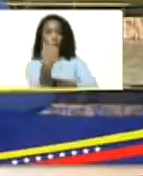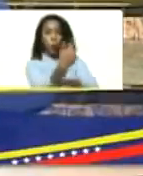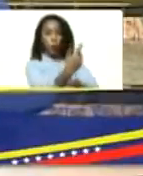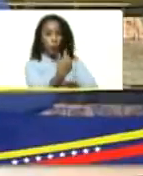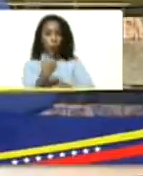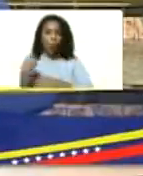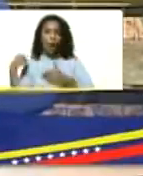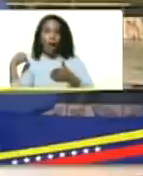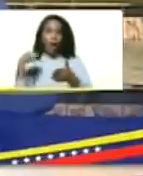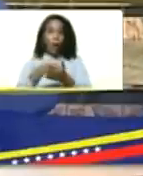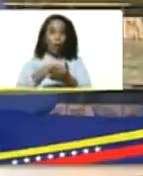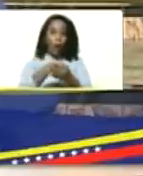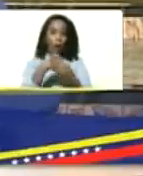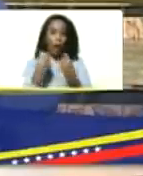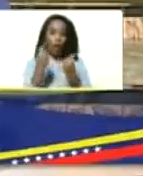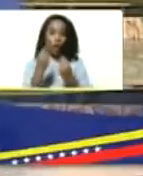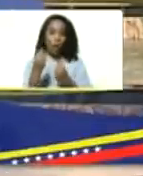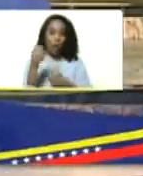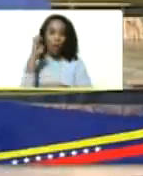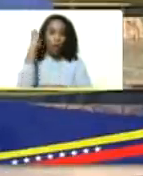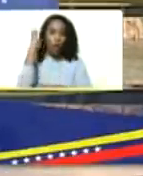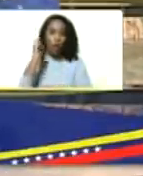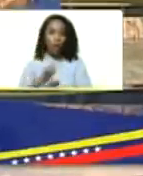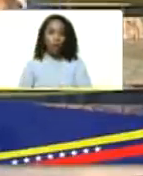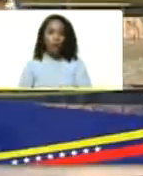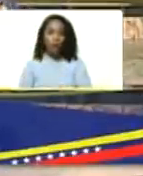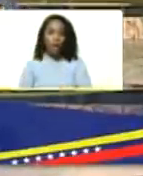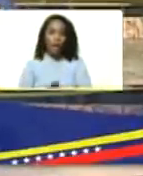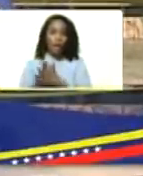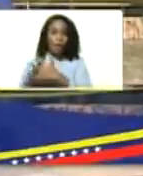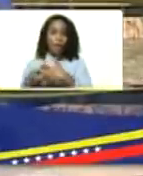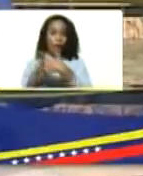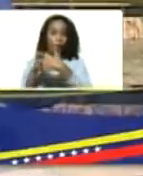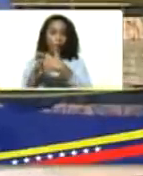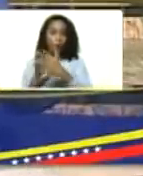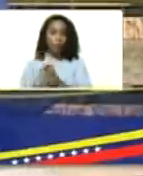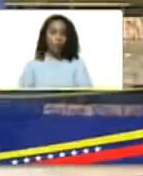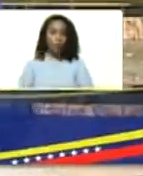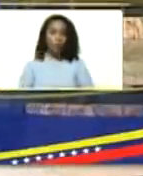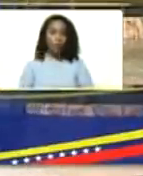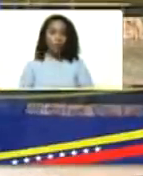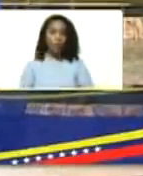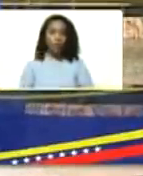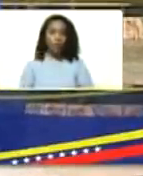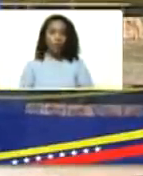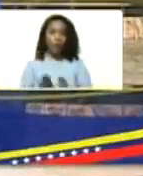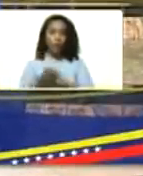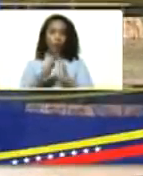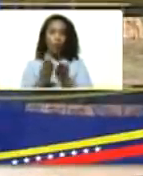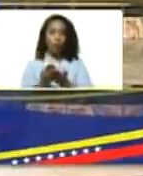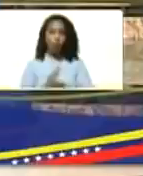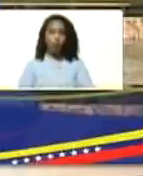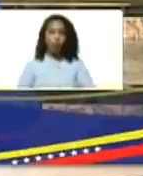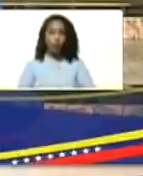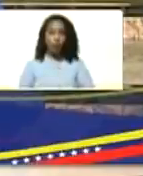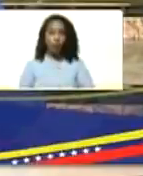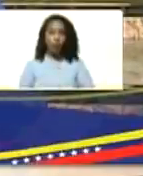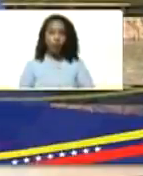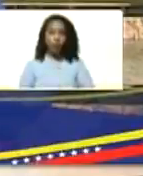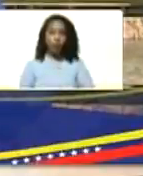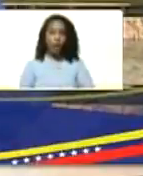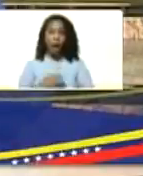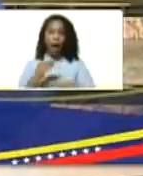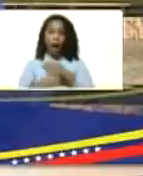de europa de eeuu y del mundo y ha generado